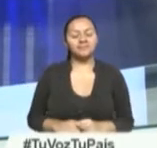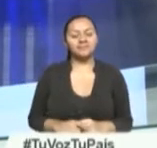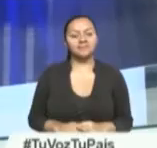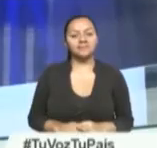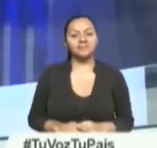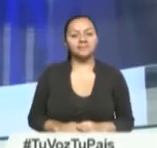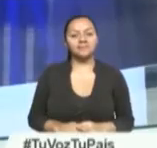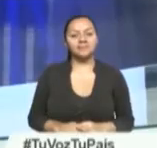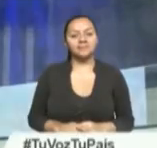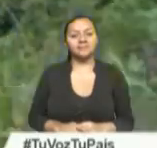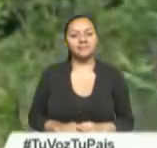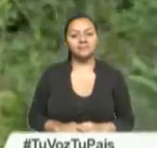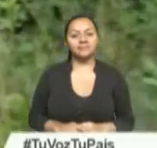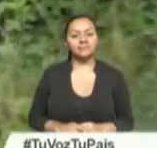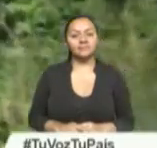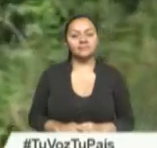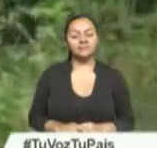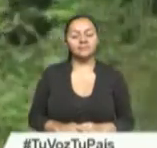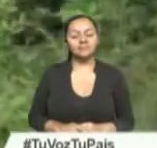2017.